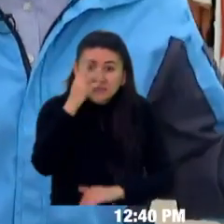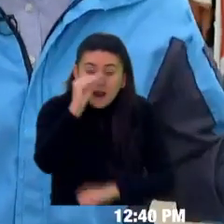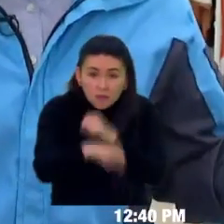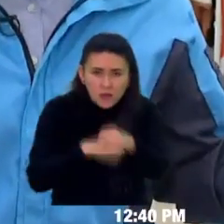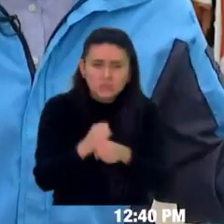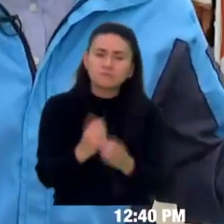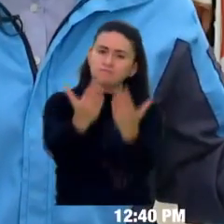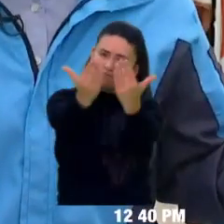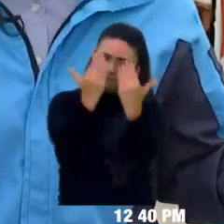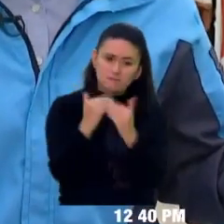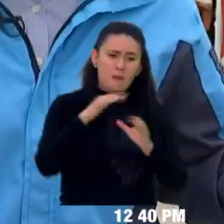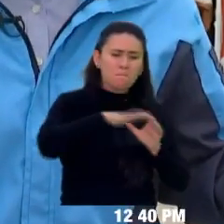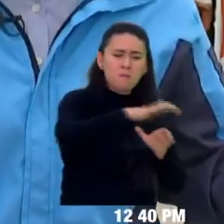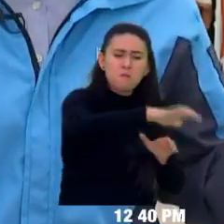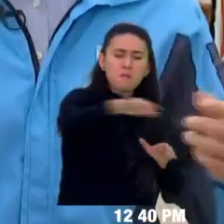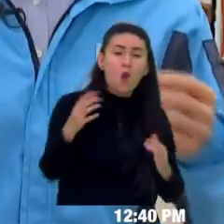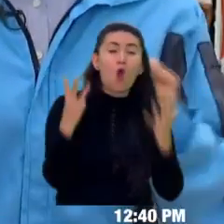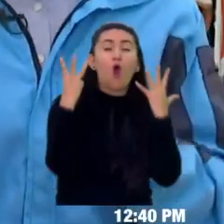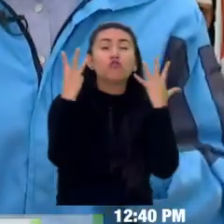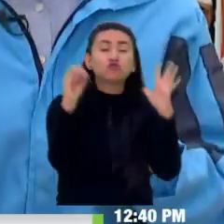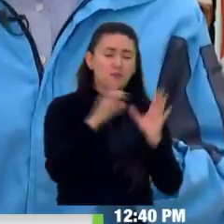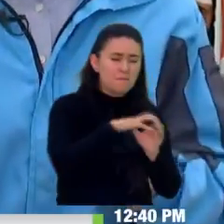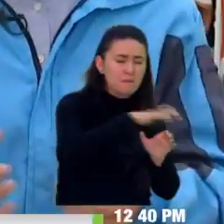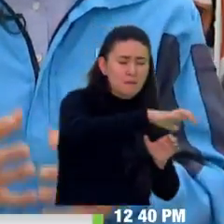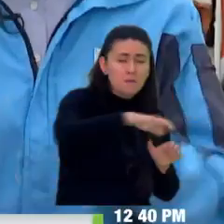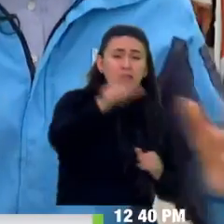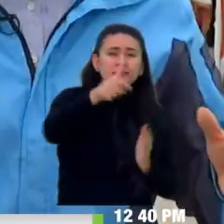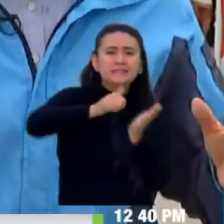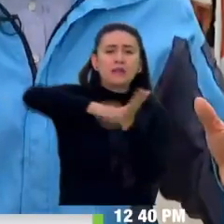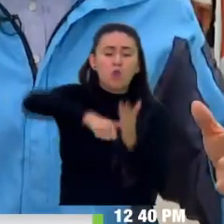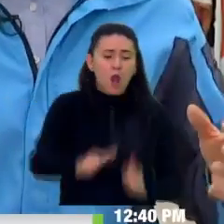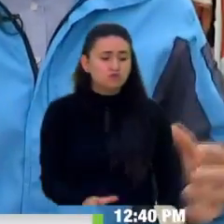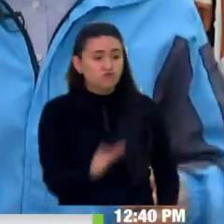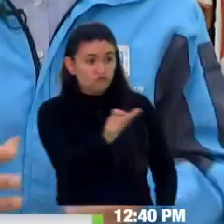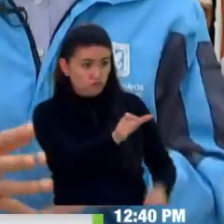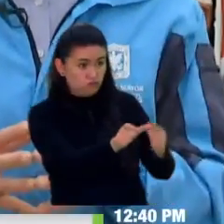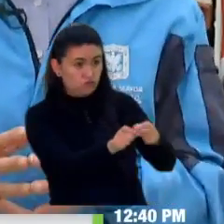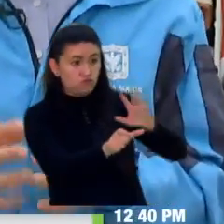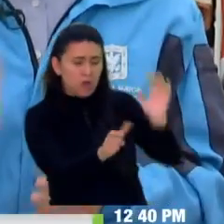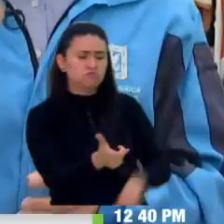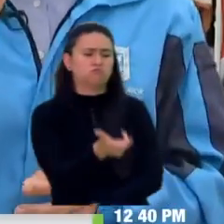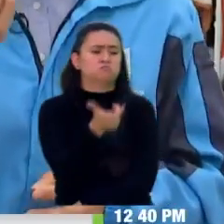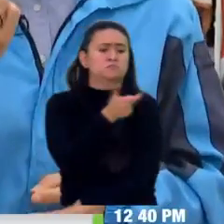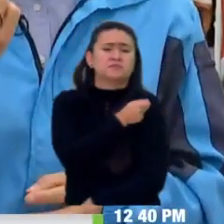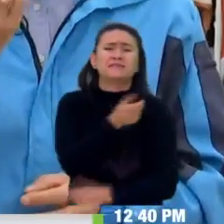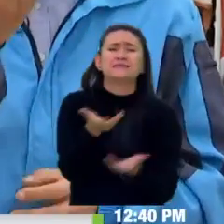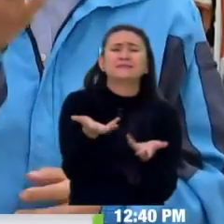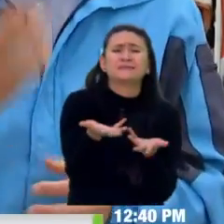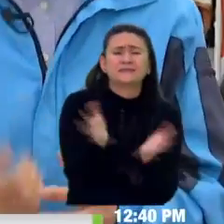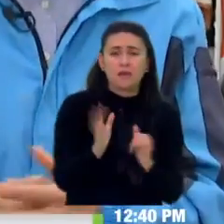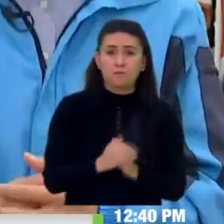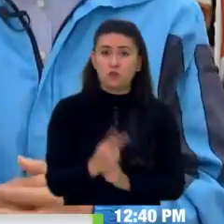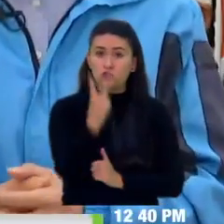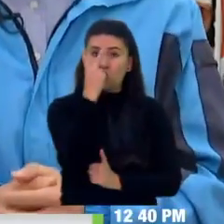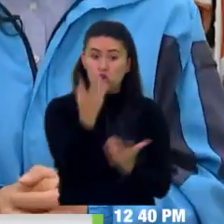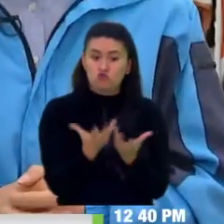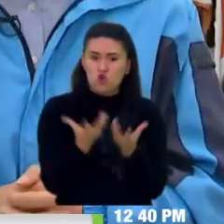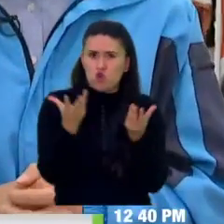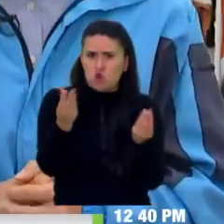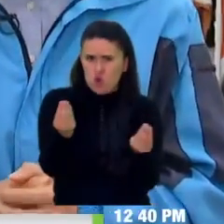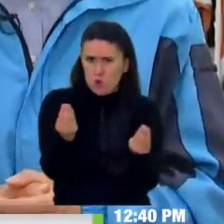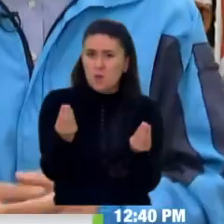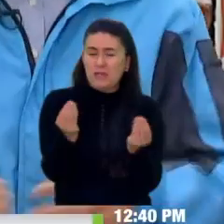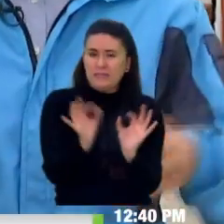de los 80 puntos de vacunación, solo con su cédula y puede vacunarse. Además de eso, tenemos 2 grupos especiales, como estaban